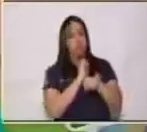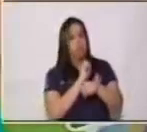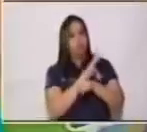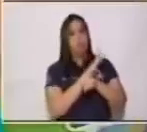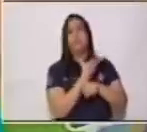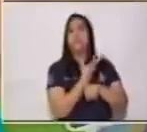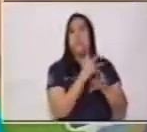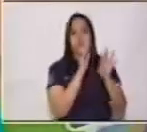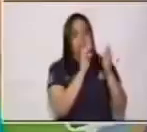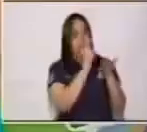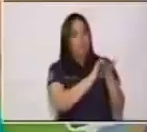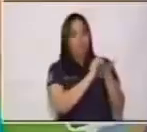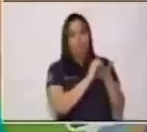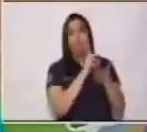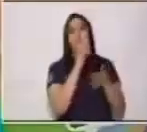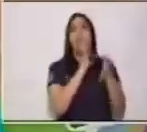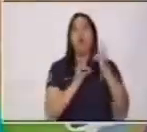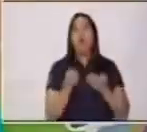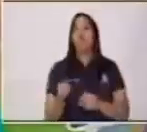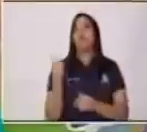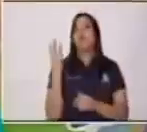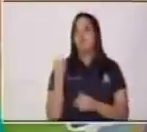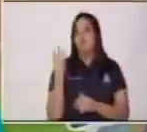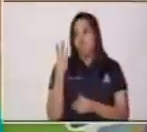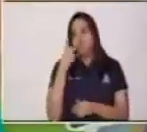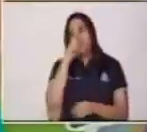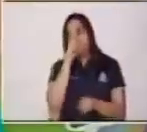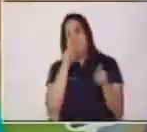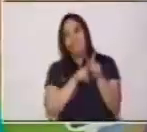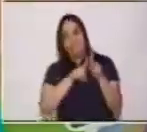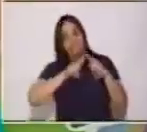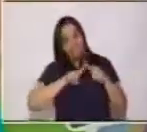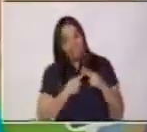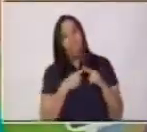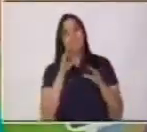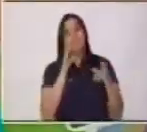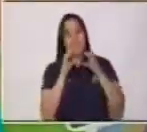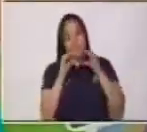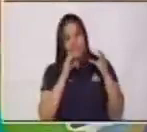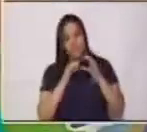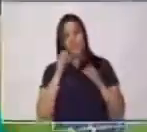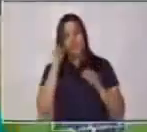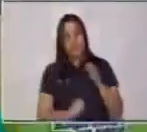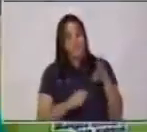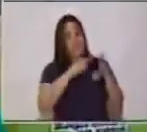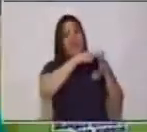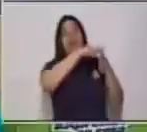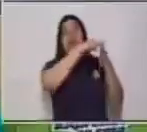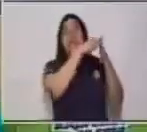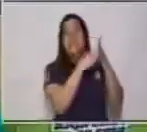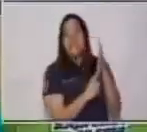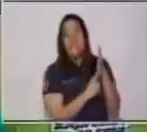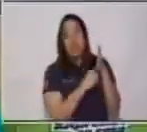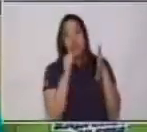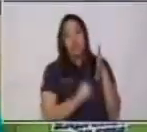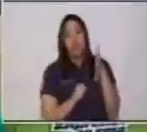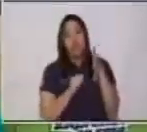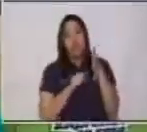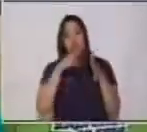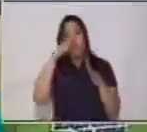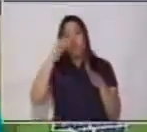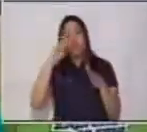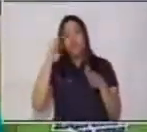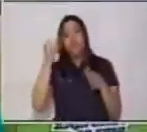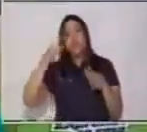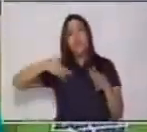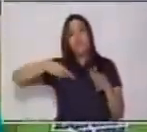WhatsApp. Ahí ya estamos estableciendo una conversación. Entonces estos son los 5 tipos de tramas textuales que podemos